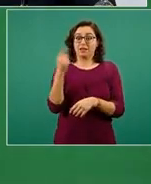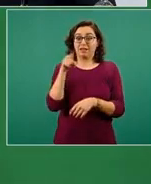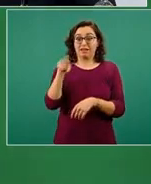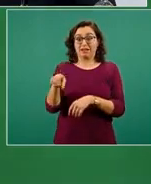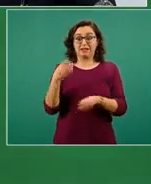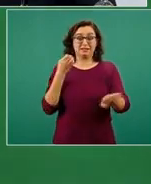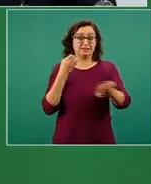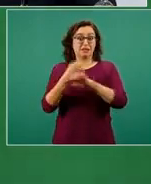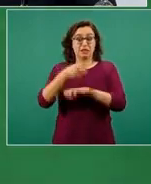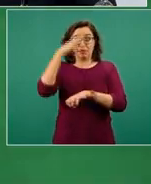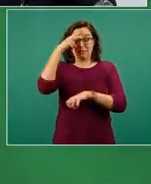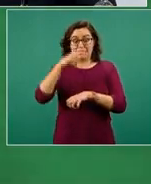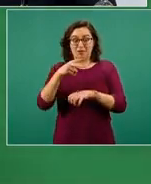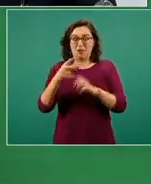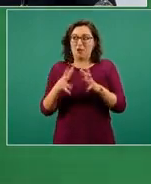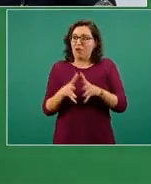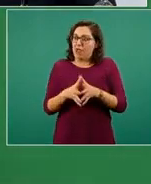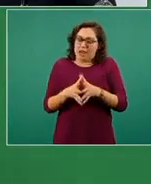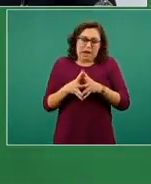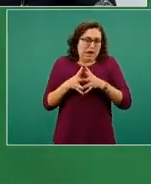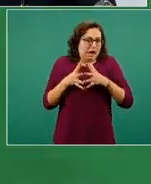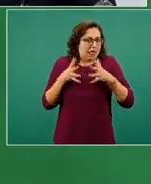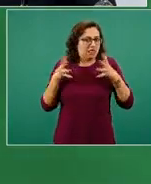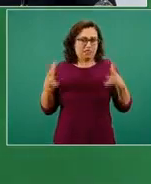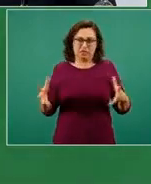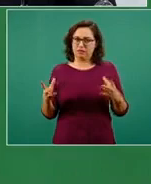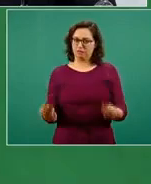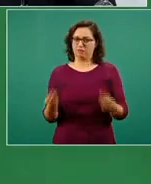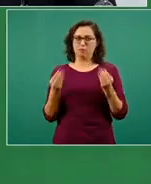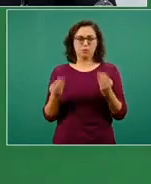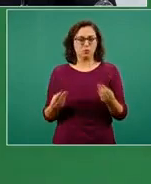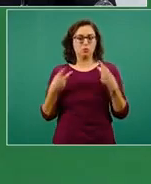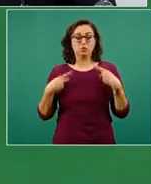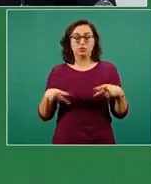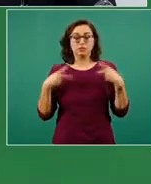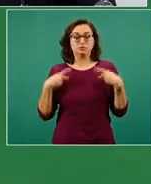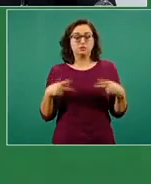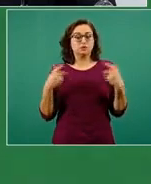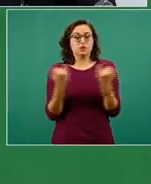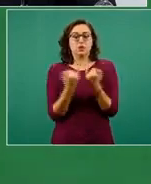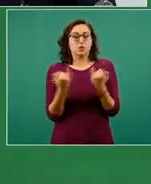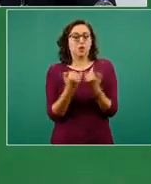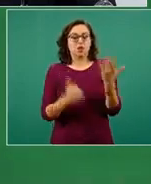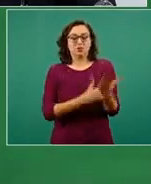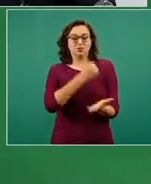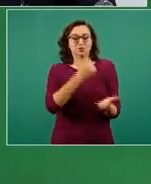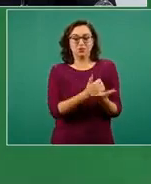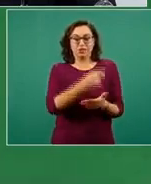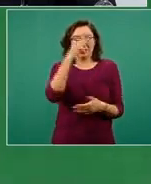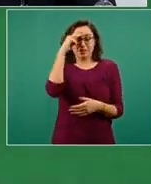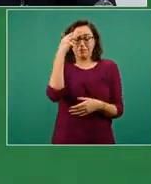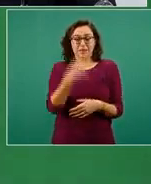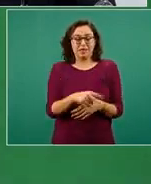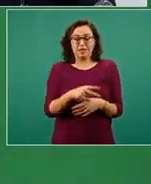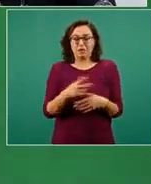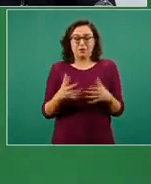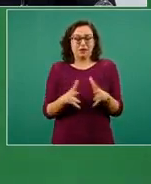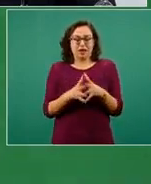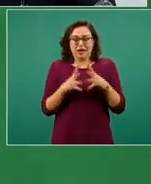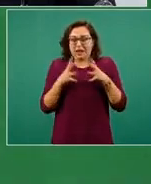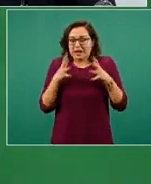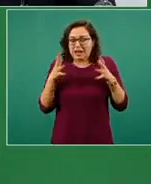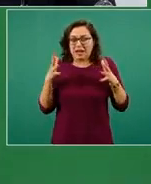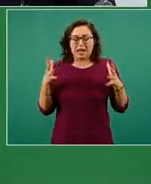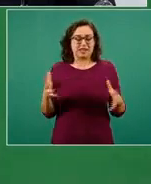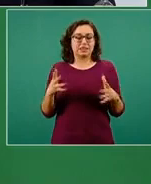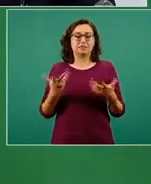una población que, al igual que la Ciudad de México, prácticamente podría compararse con la que tienen muchos países, digamos, en el